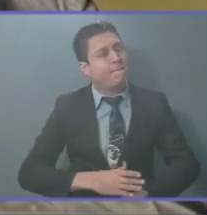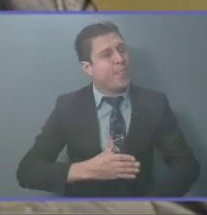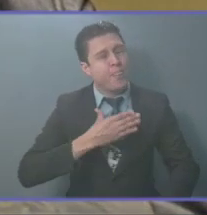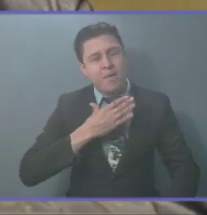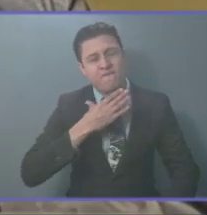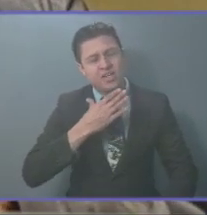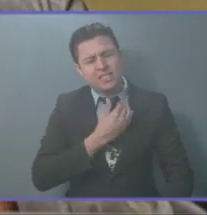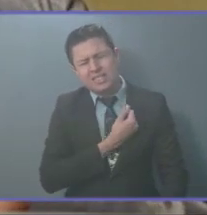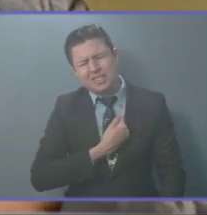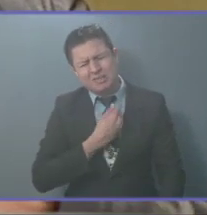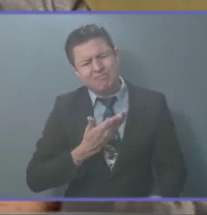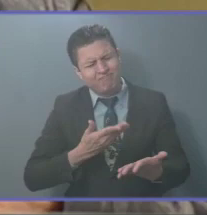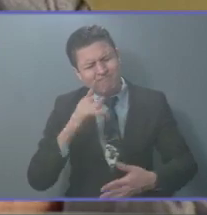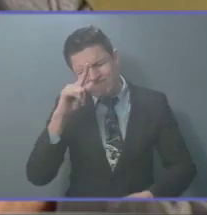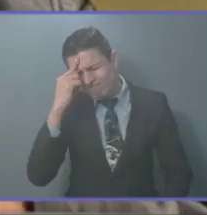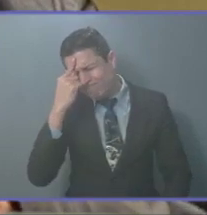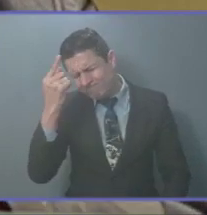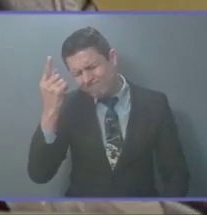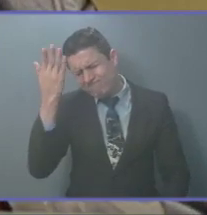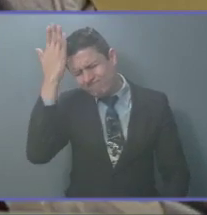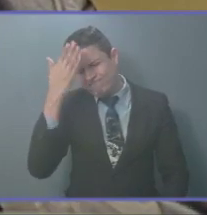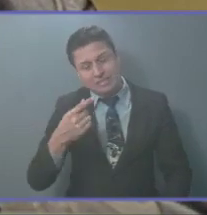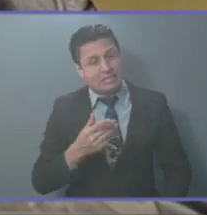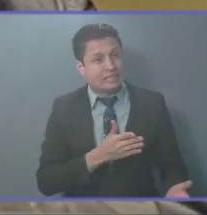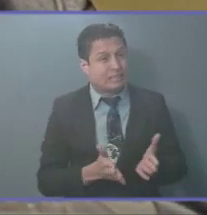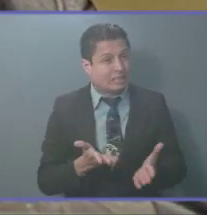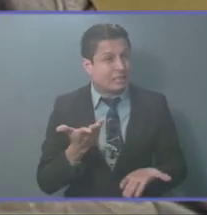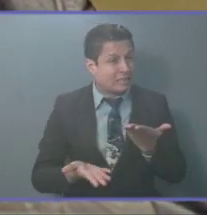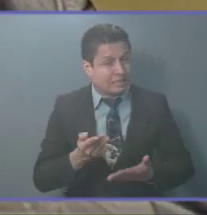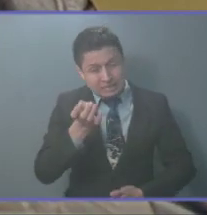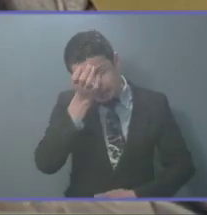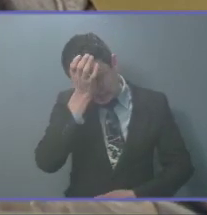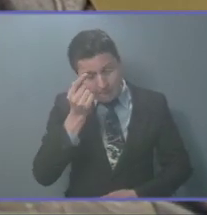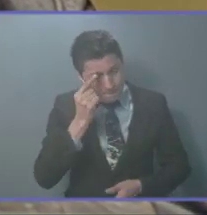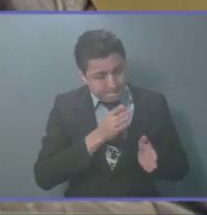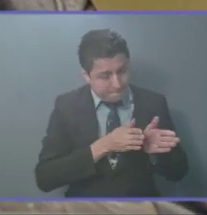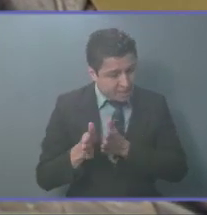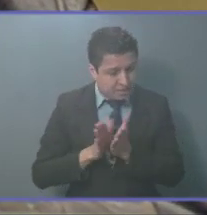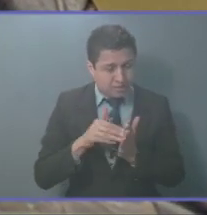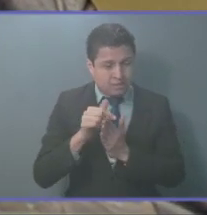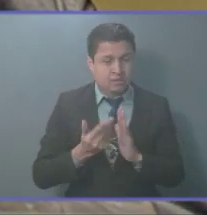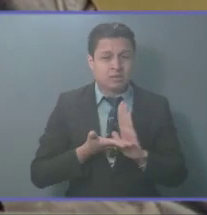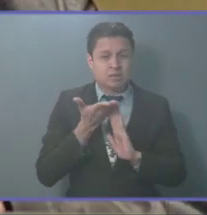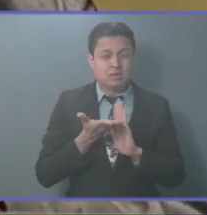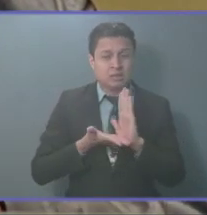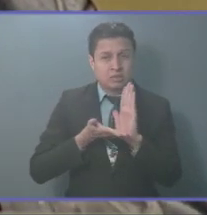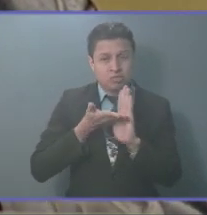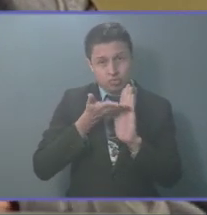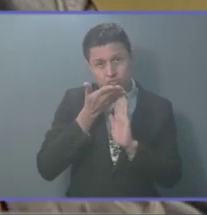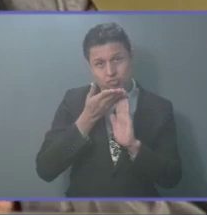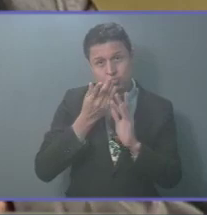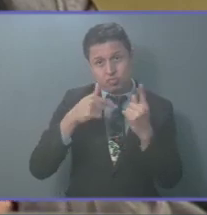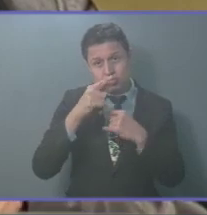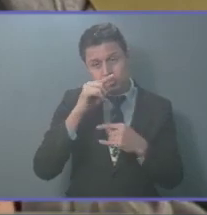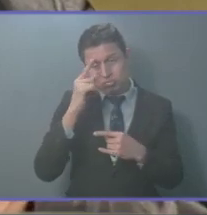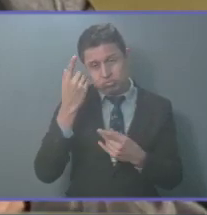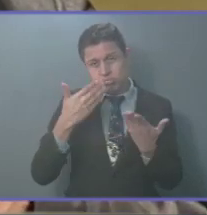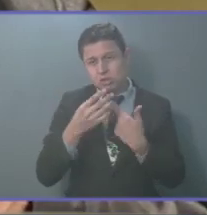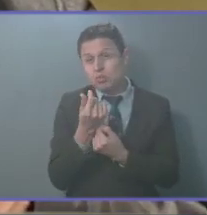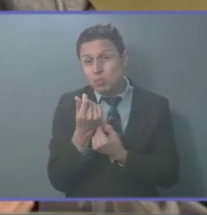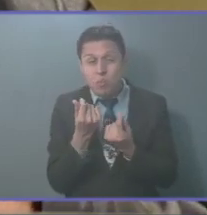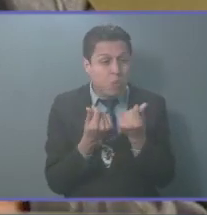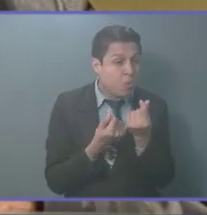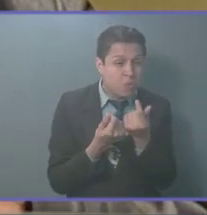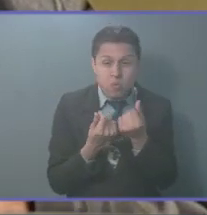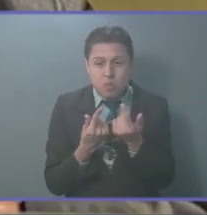no fueron las mejor planificadas para poder desarrollar proyectos urbanos, a veces más con el interés de ganar dinero